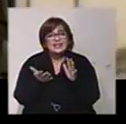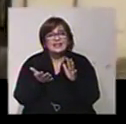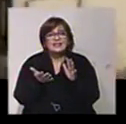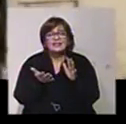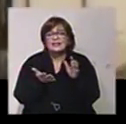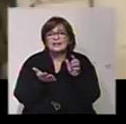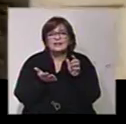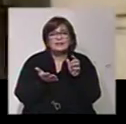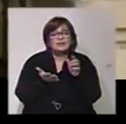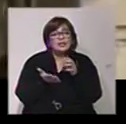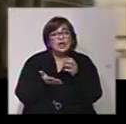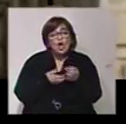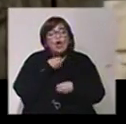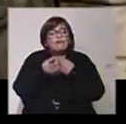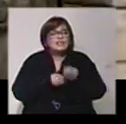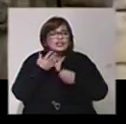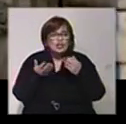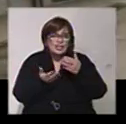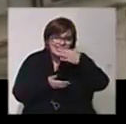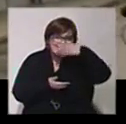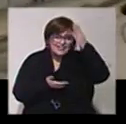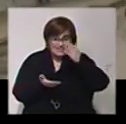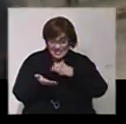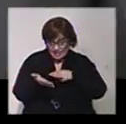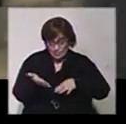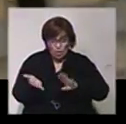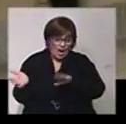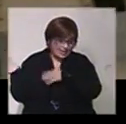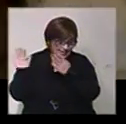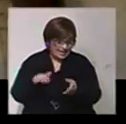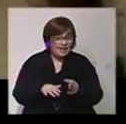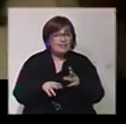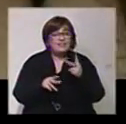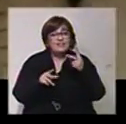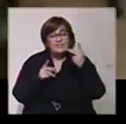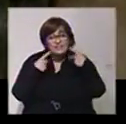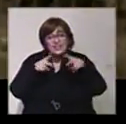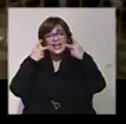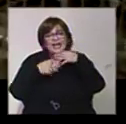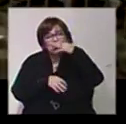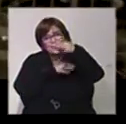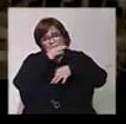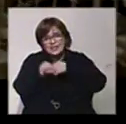el Confesiones de un Chef hasta ese momento que está viajando. Y él dice